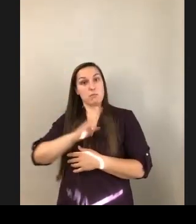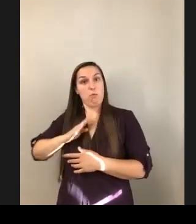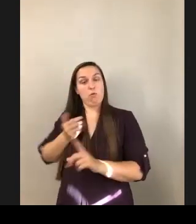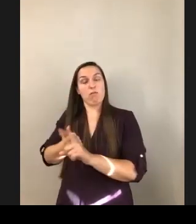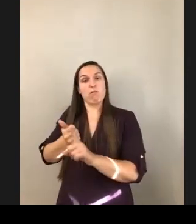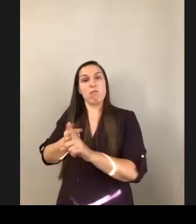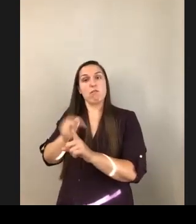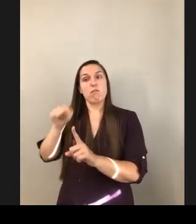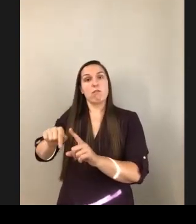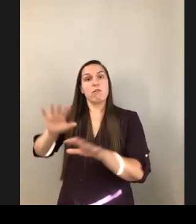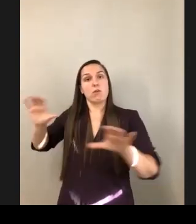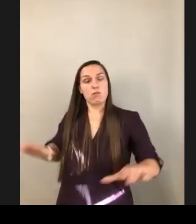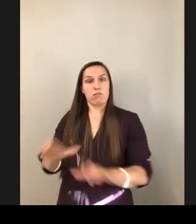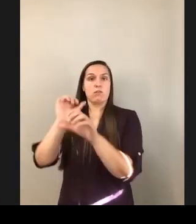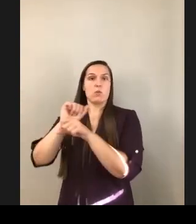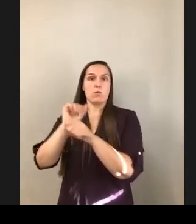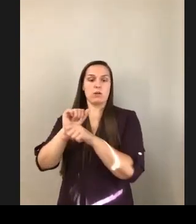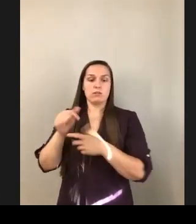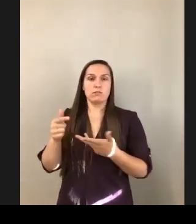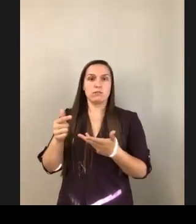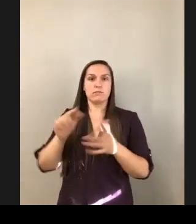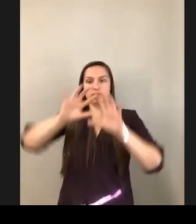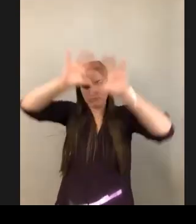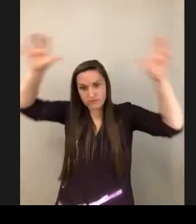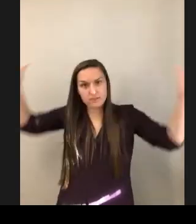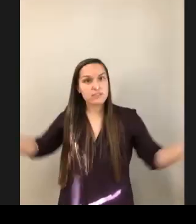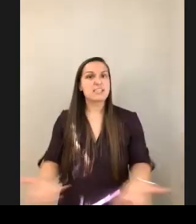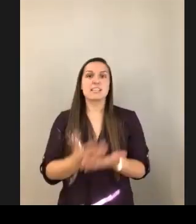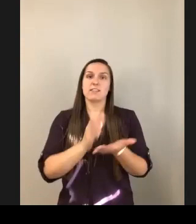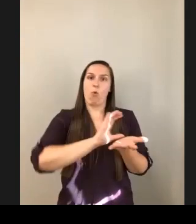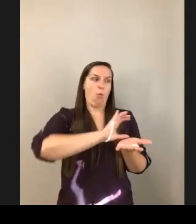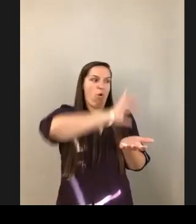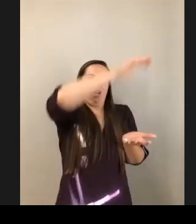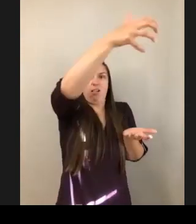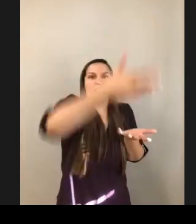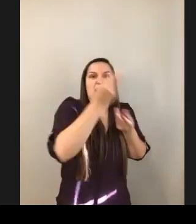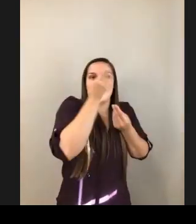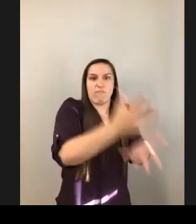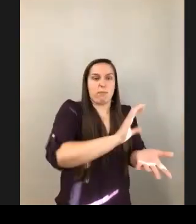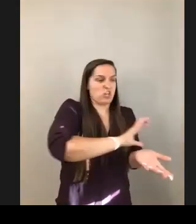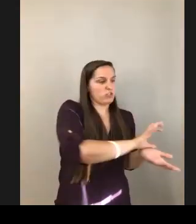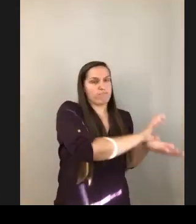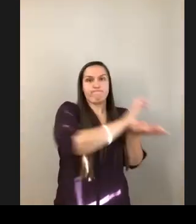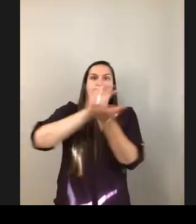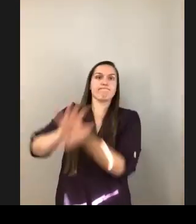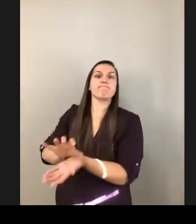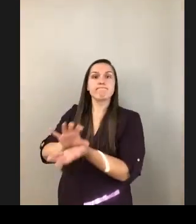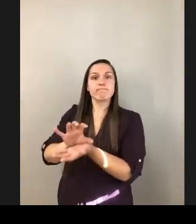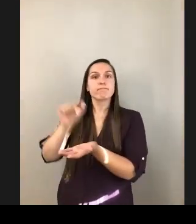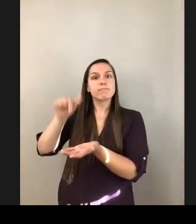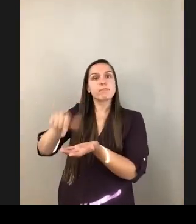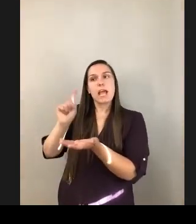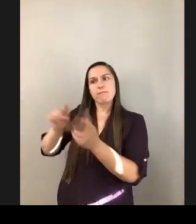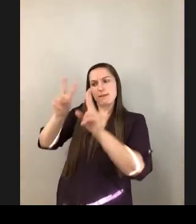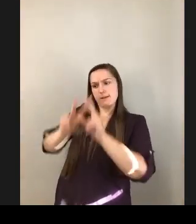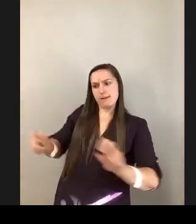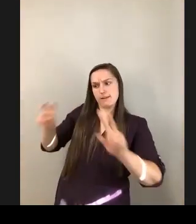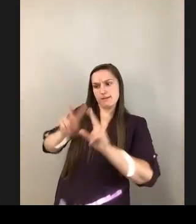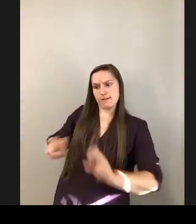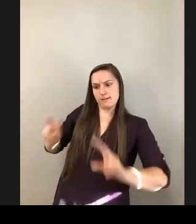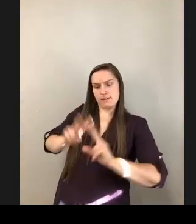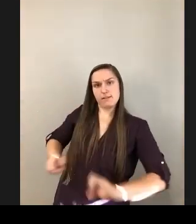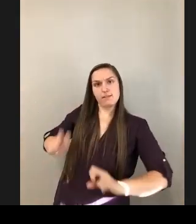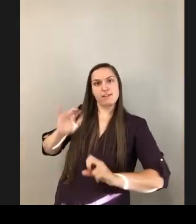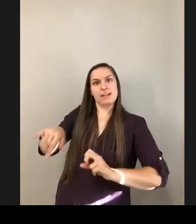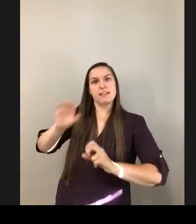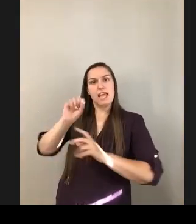Dallas. Cuando hacemos el trabajo, nuestro conjunto de toda el archivo, ellos